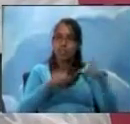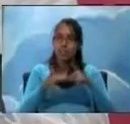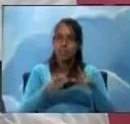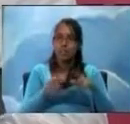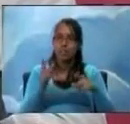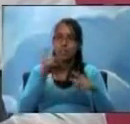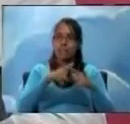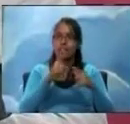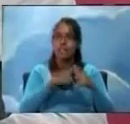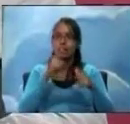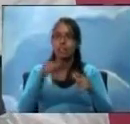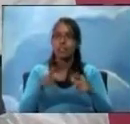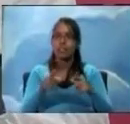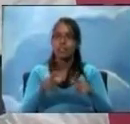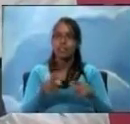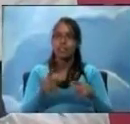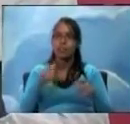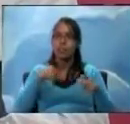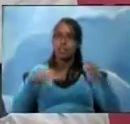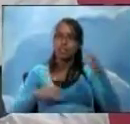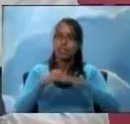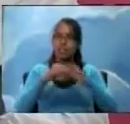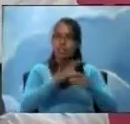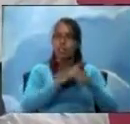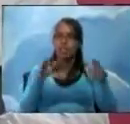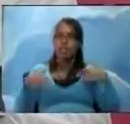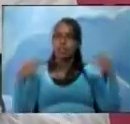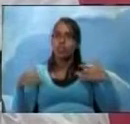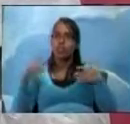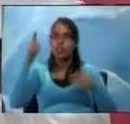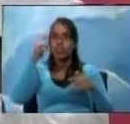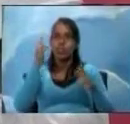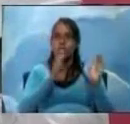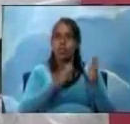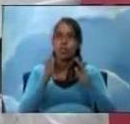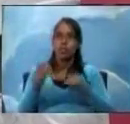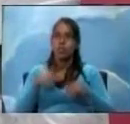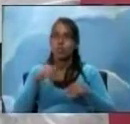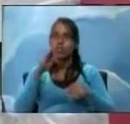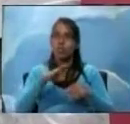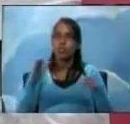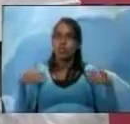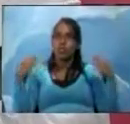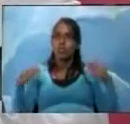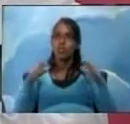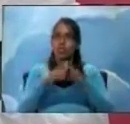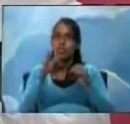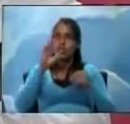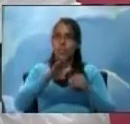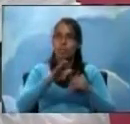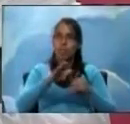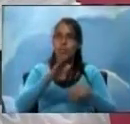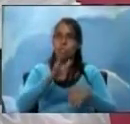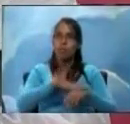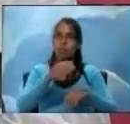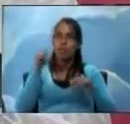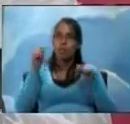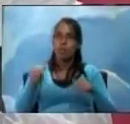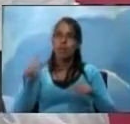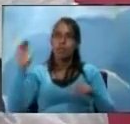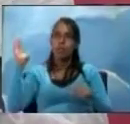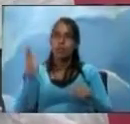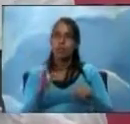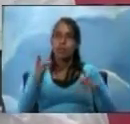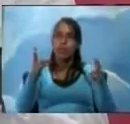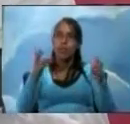acá. Entonces me llené de gozo y yo sé que conforme yo estoy contento, todos estamos contentos, porque hoy